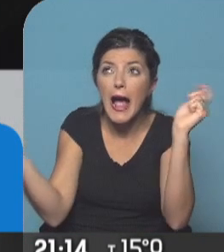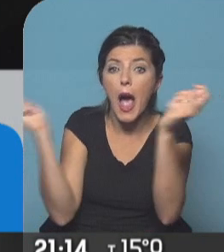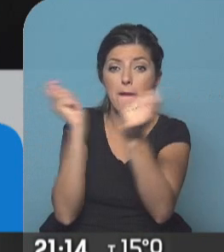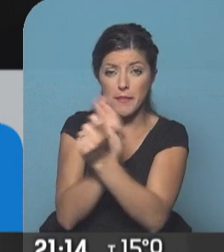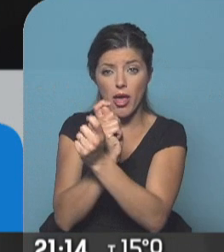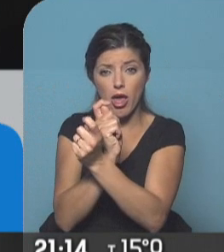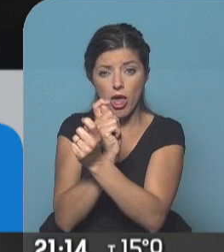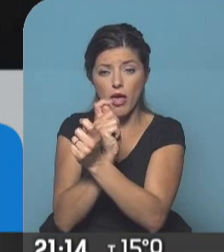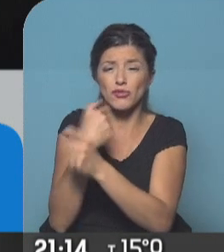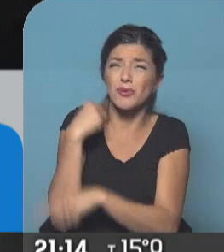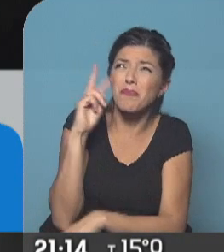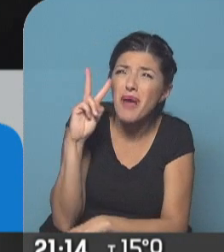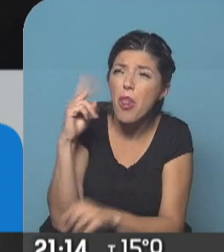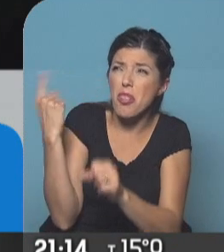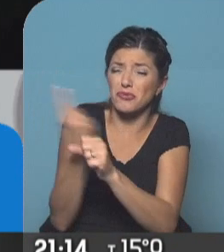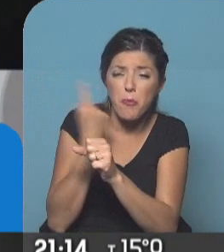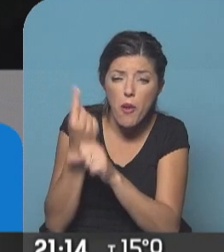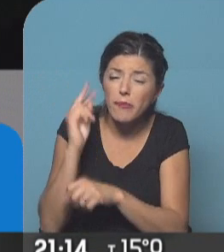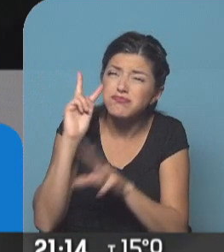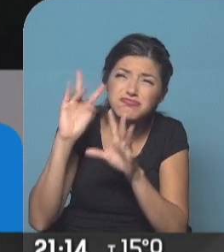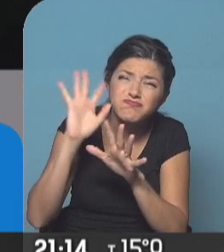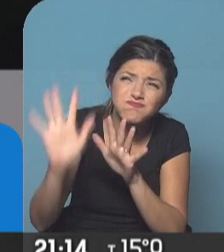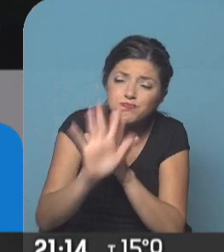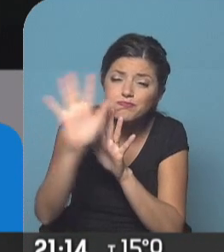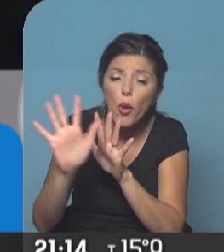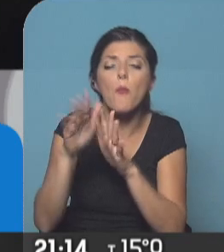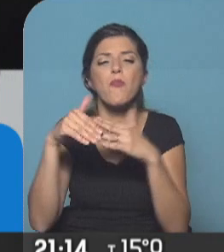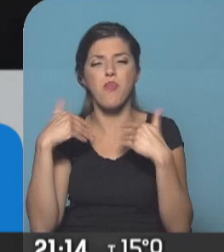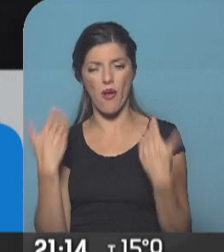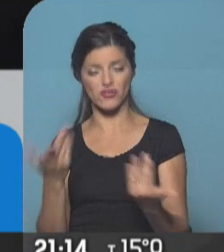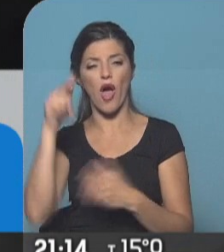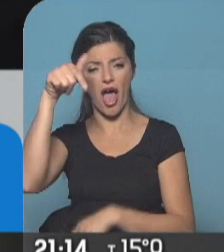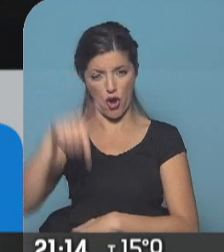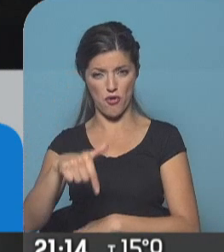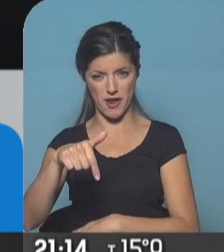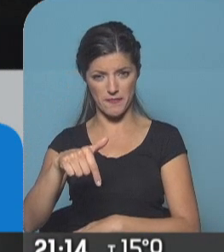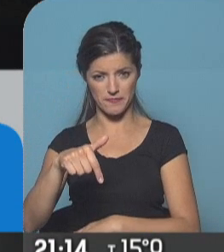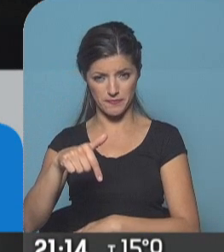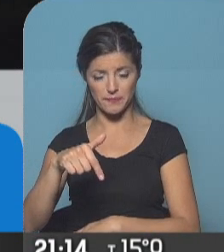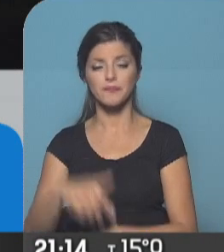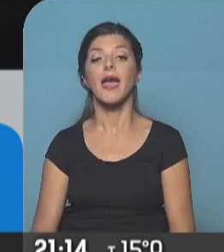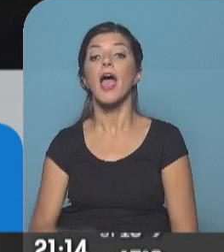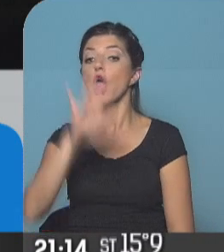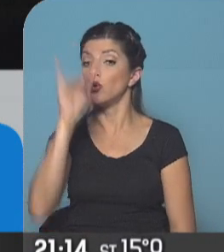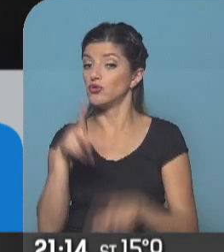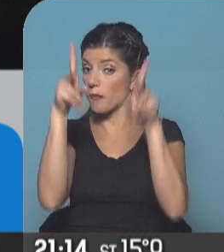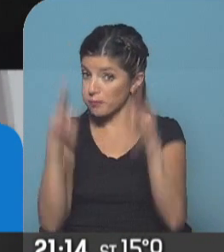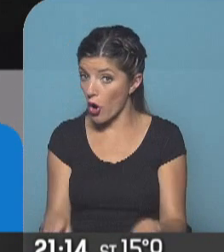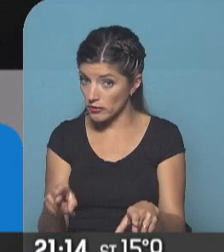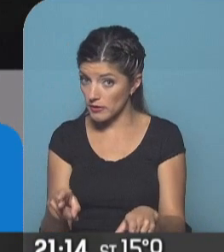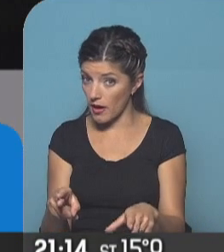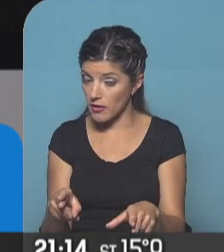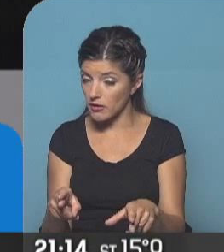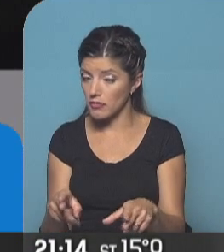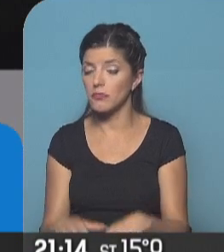no deja ver reduce la visibilidad es por eso también que está cortado todo el suministro eléctrico y también